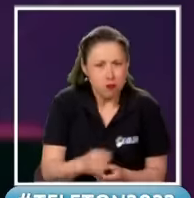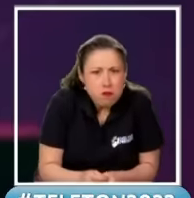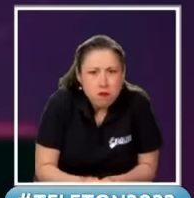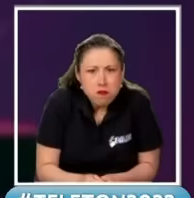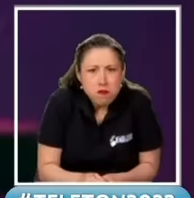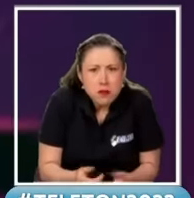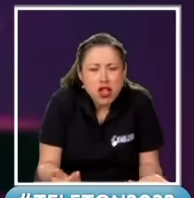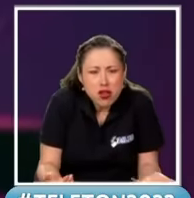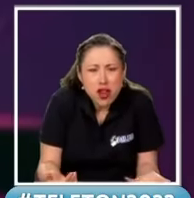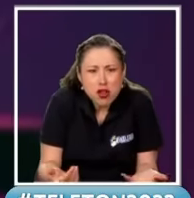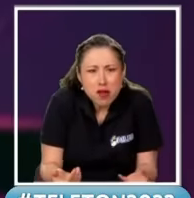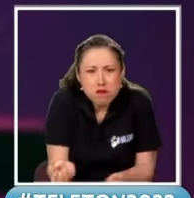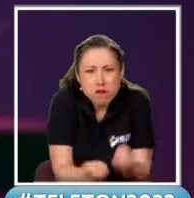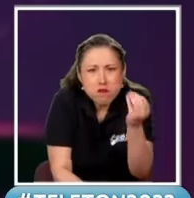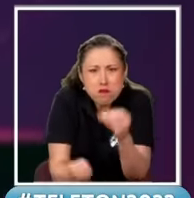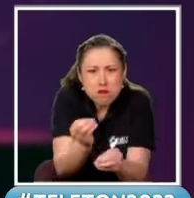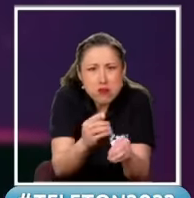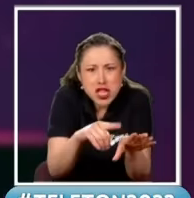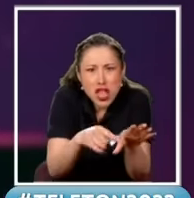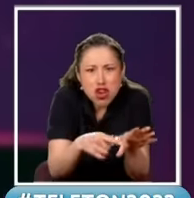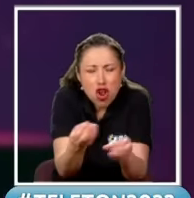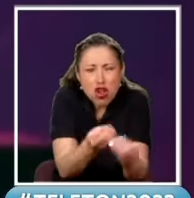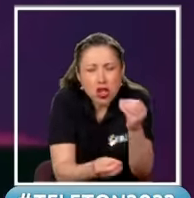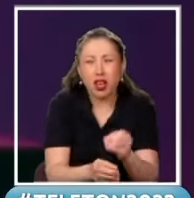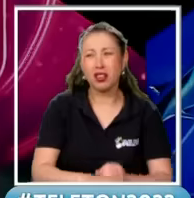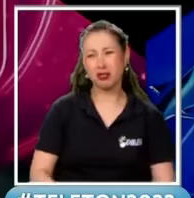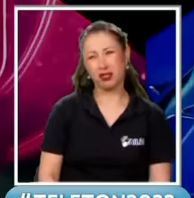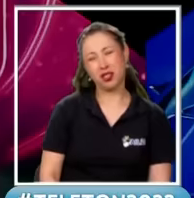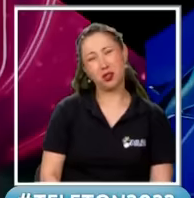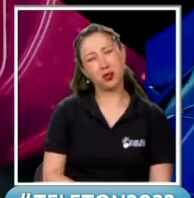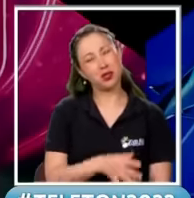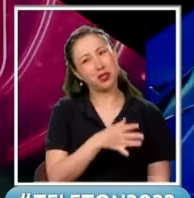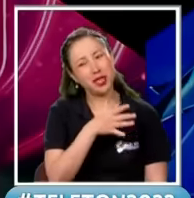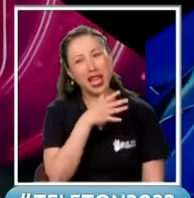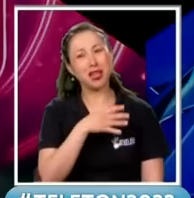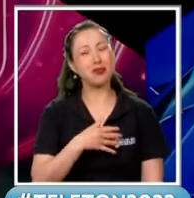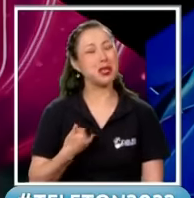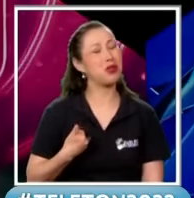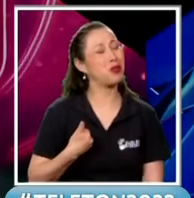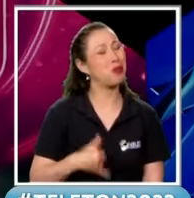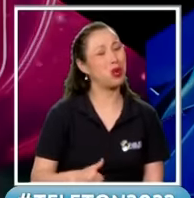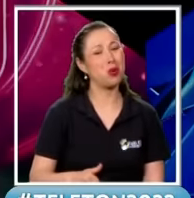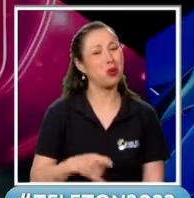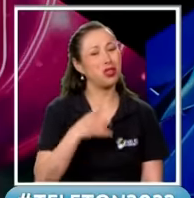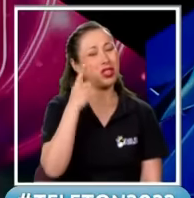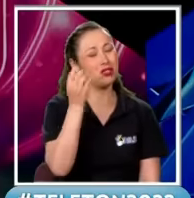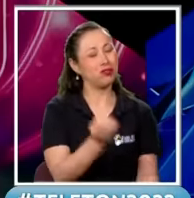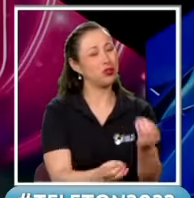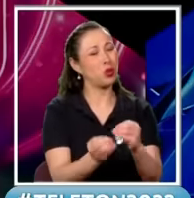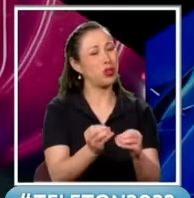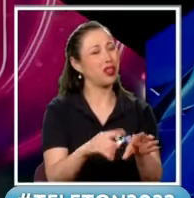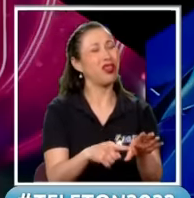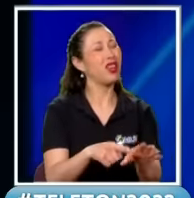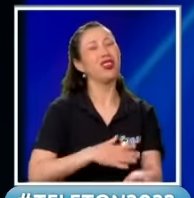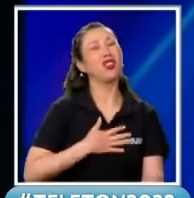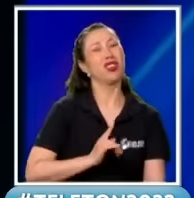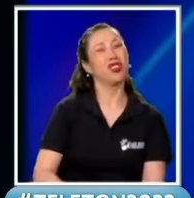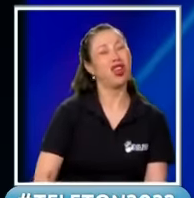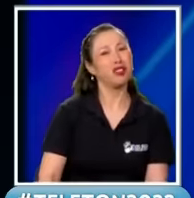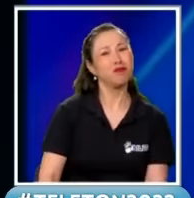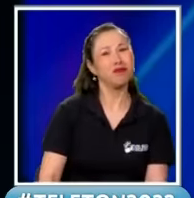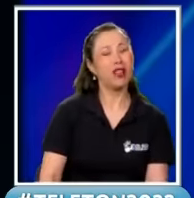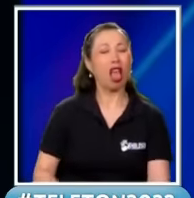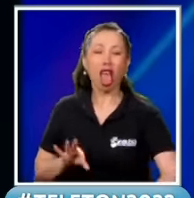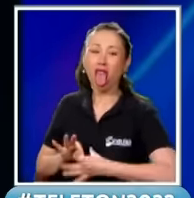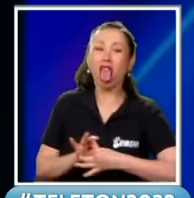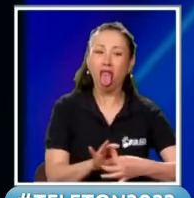Inteligencia artificial. Pucha, no sé, no me gusta mucho, no quiero recurrir a la tecnología, no quiero